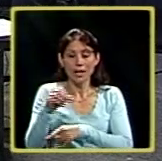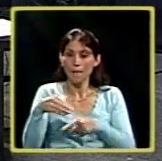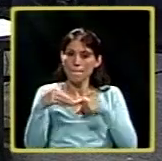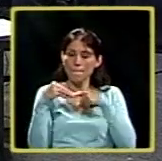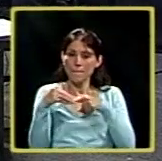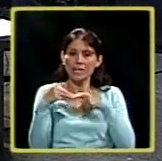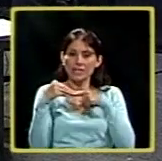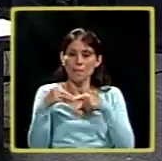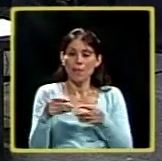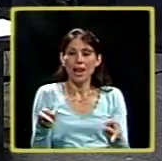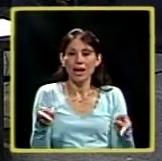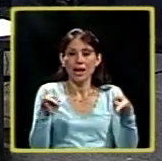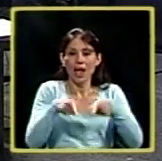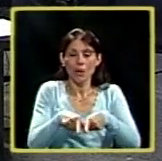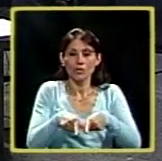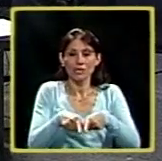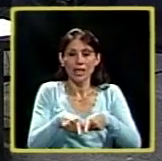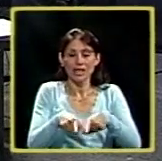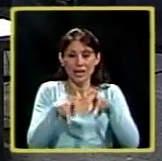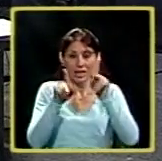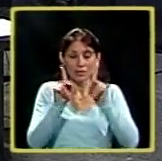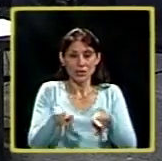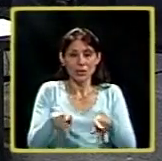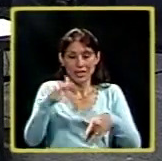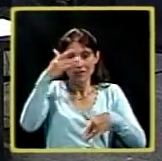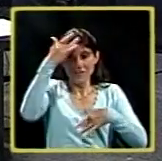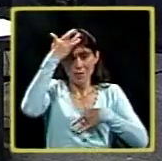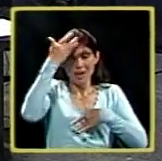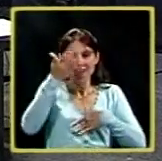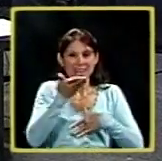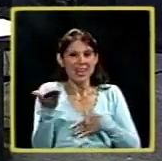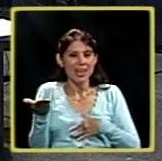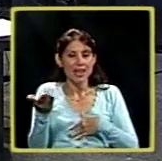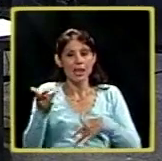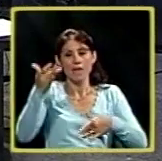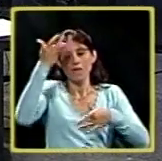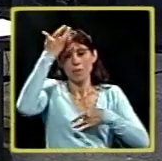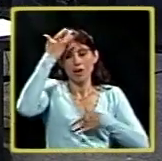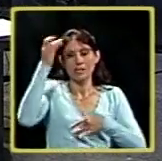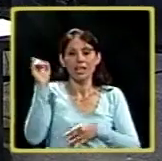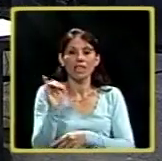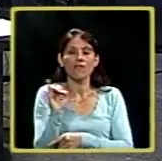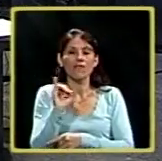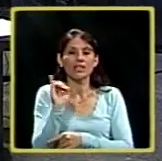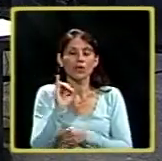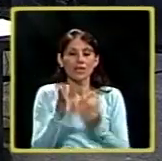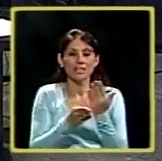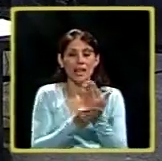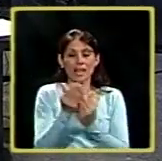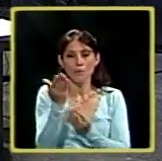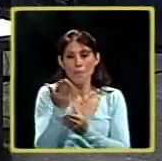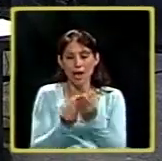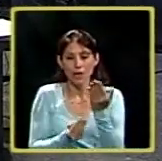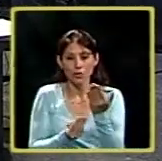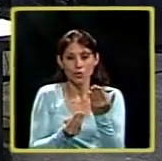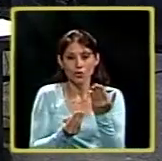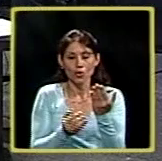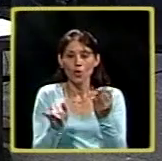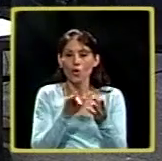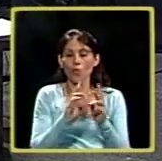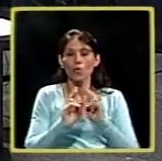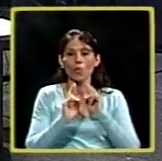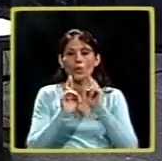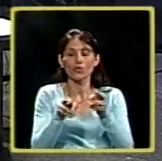las enfermas, de las trabajadoras, era el enfermarse de infecciones en las manos producidas por